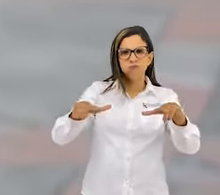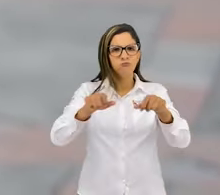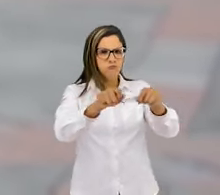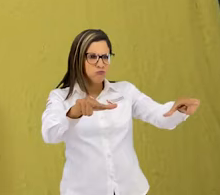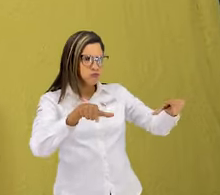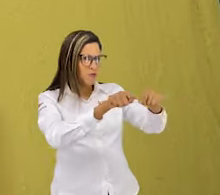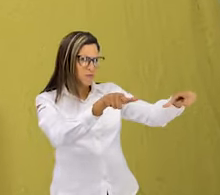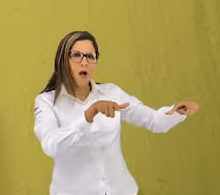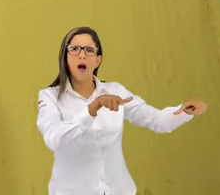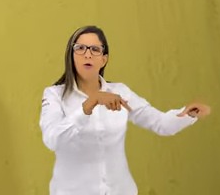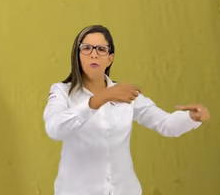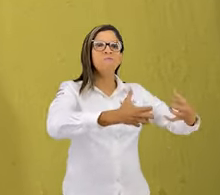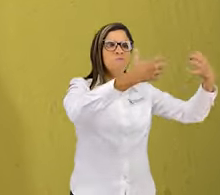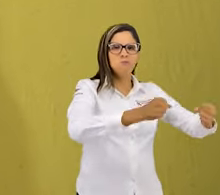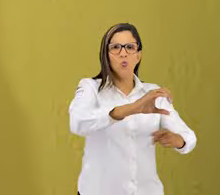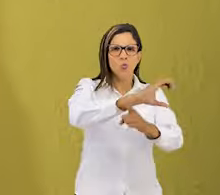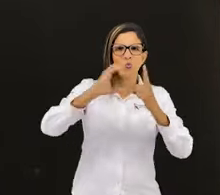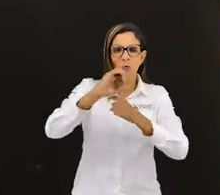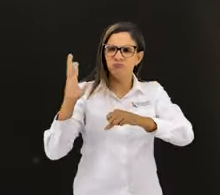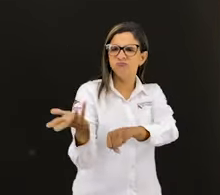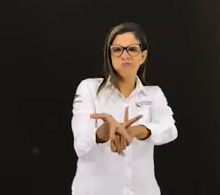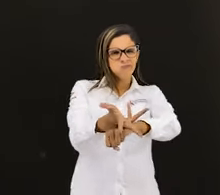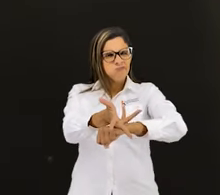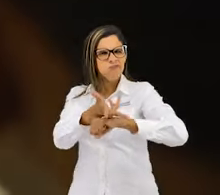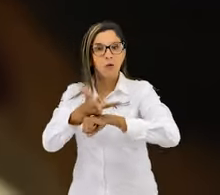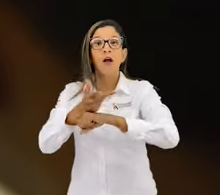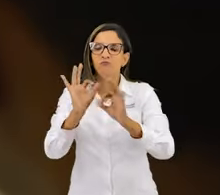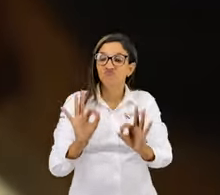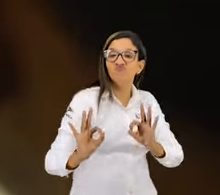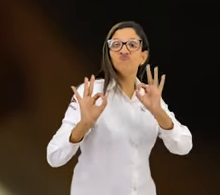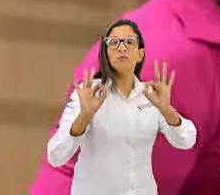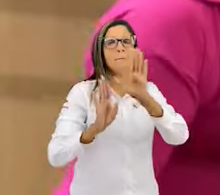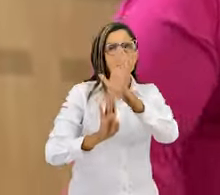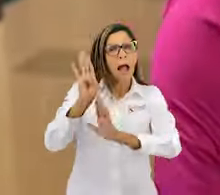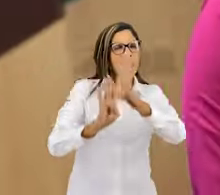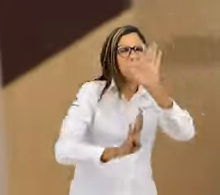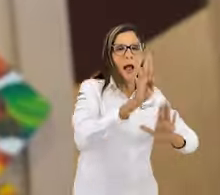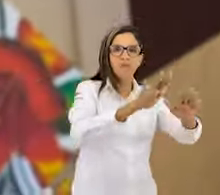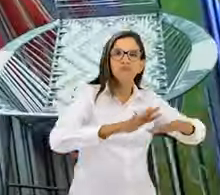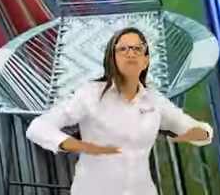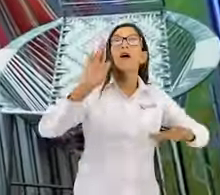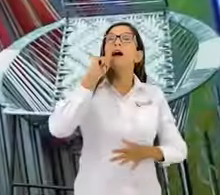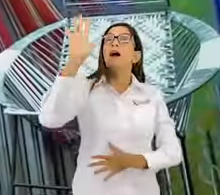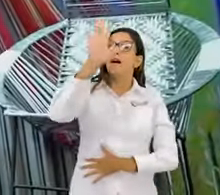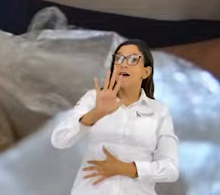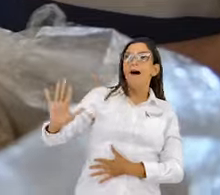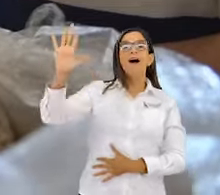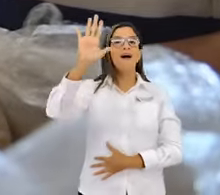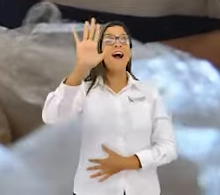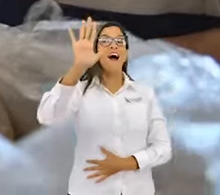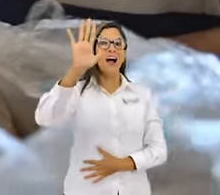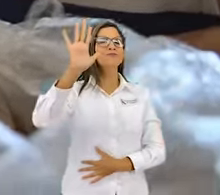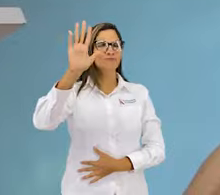estrategias y escenarios para salvaguardar y fortalecer el patrimonio cultural y artístico material e inmaterial a nivel